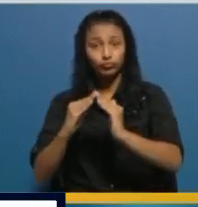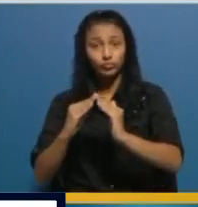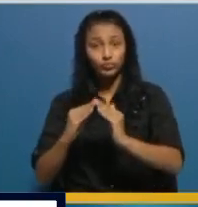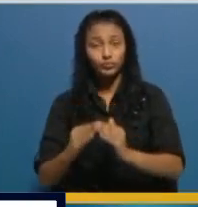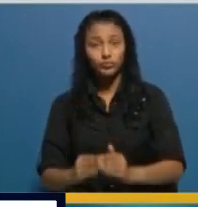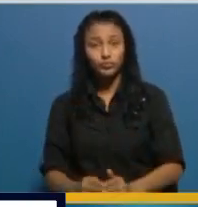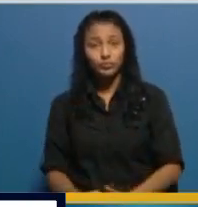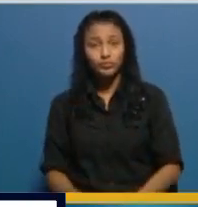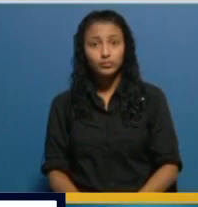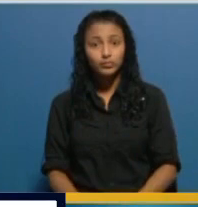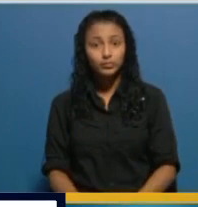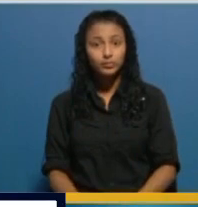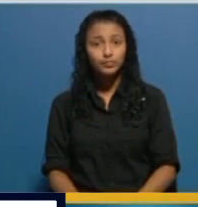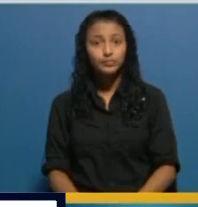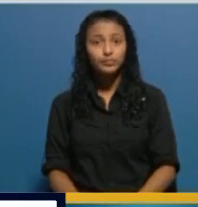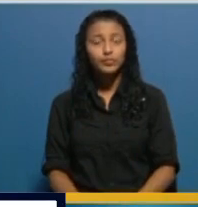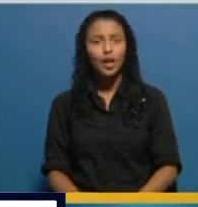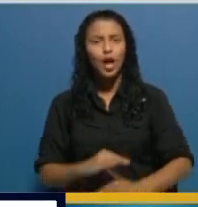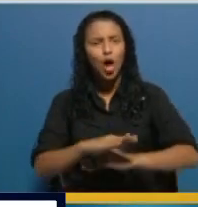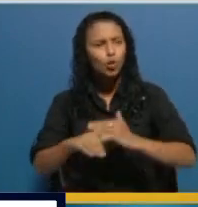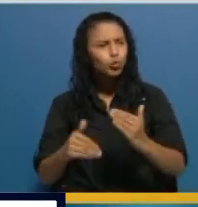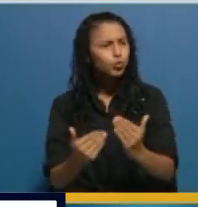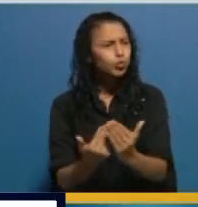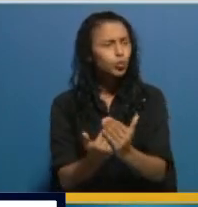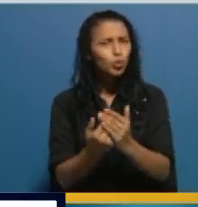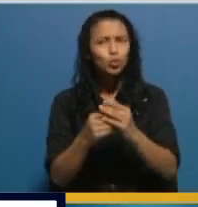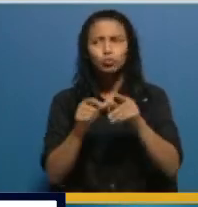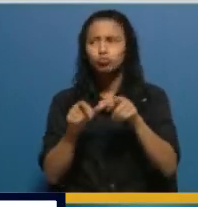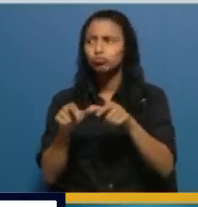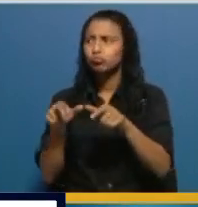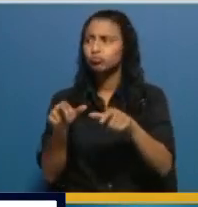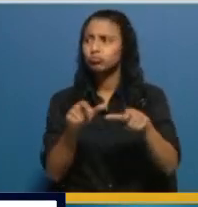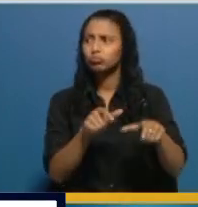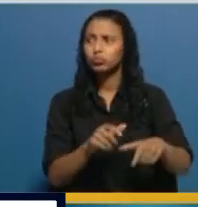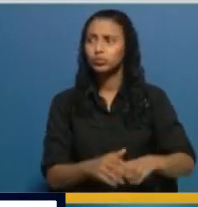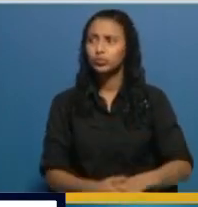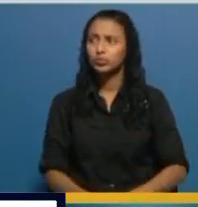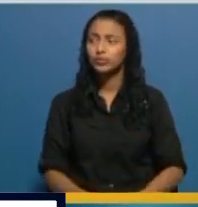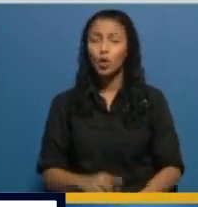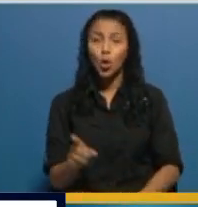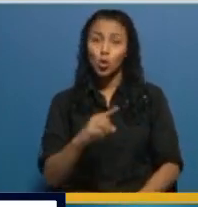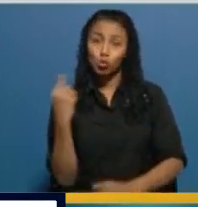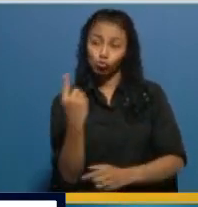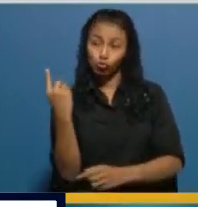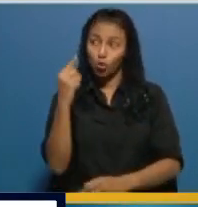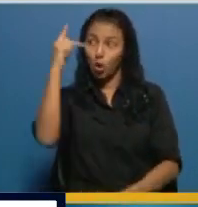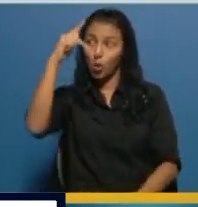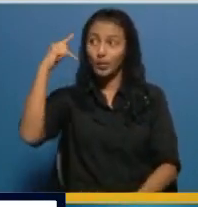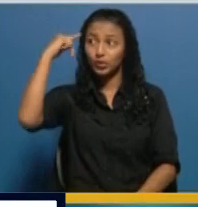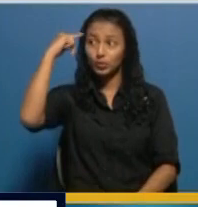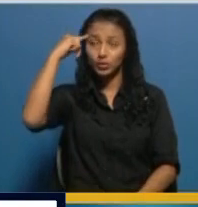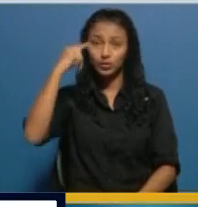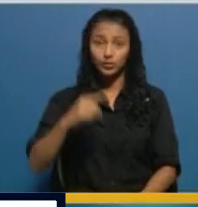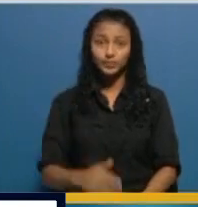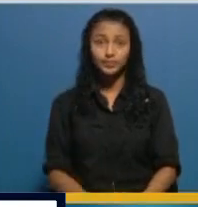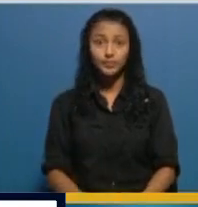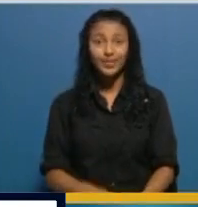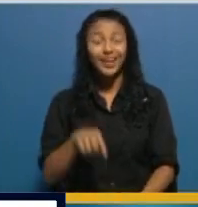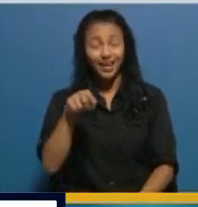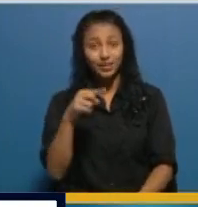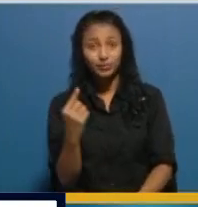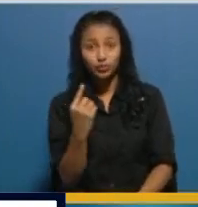ejercicio a todos los componentes de la sociedad y no sólo a los partidos políticos esta función